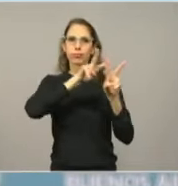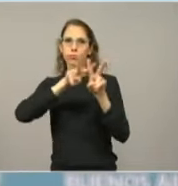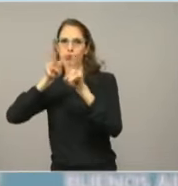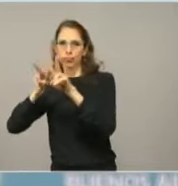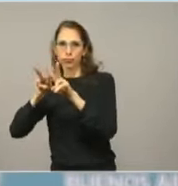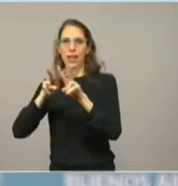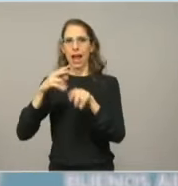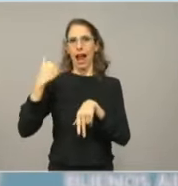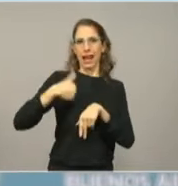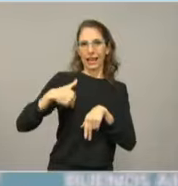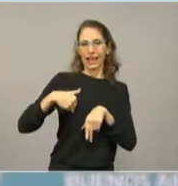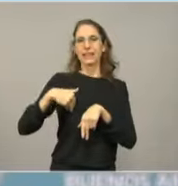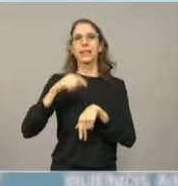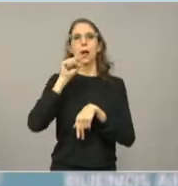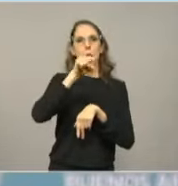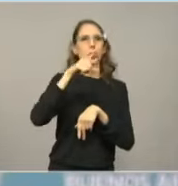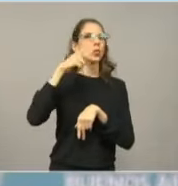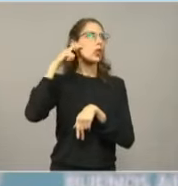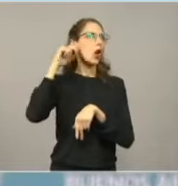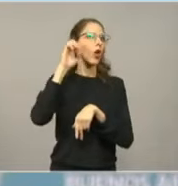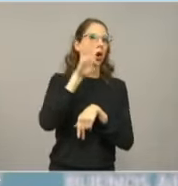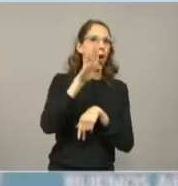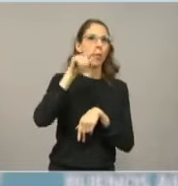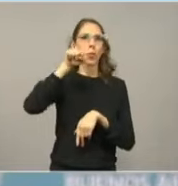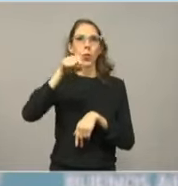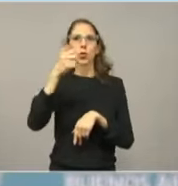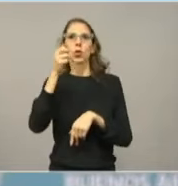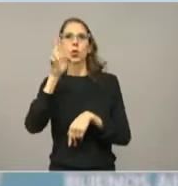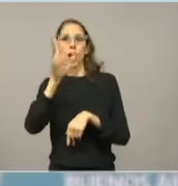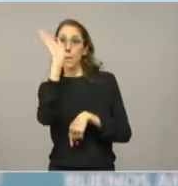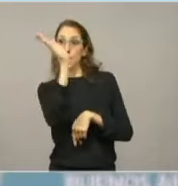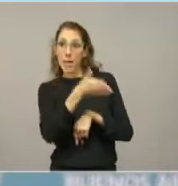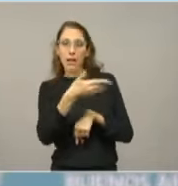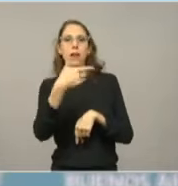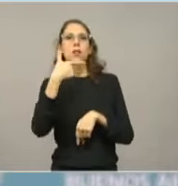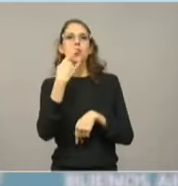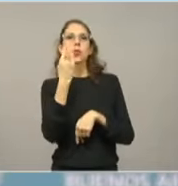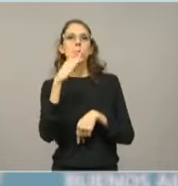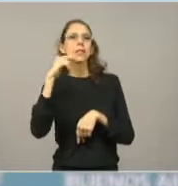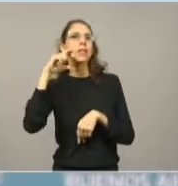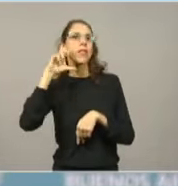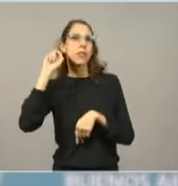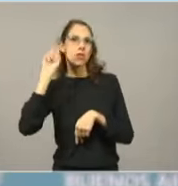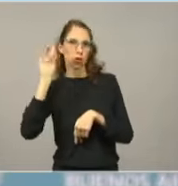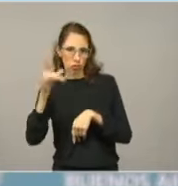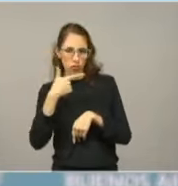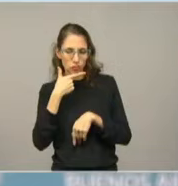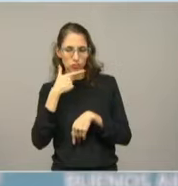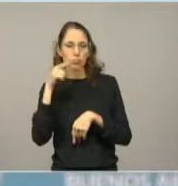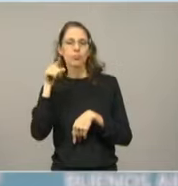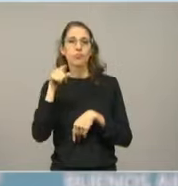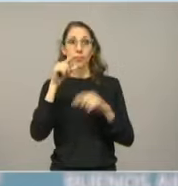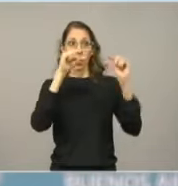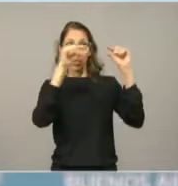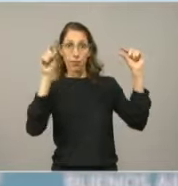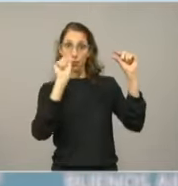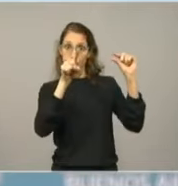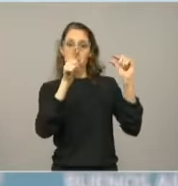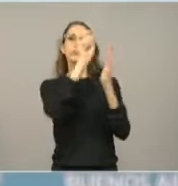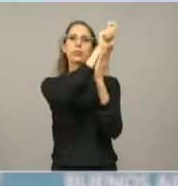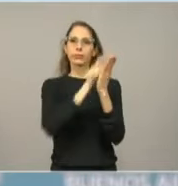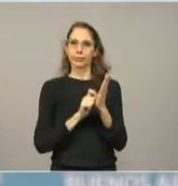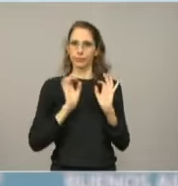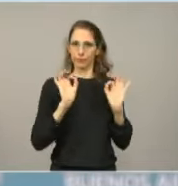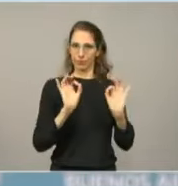W argentina.gov.ar baras subsidios Y por último creo que había